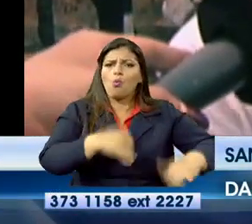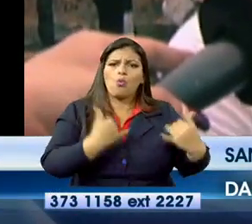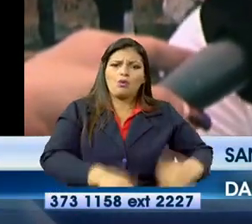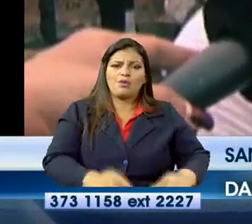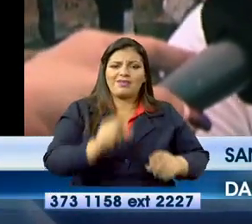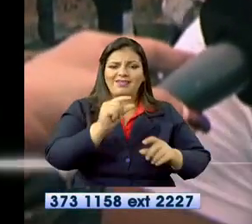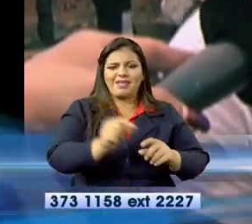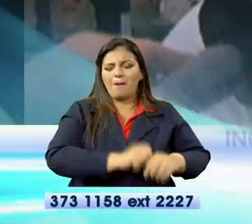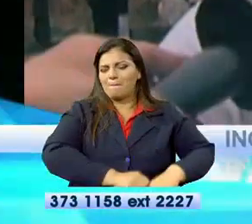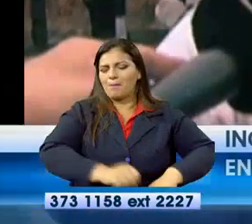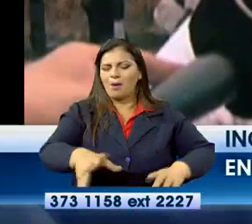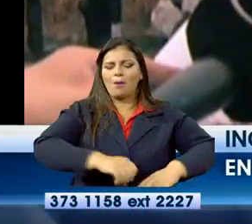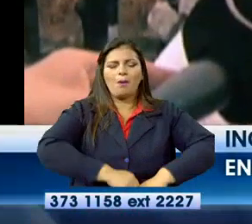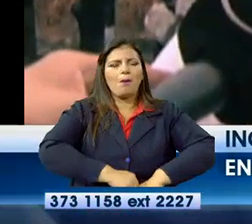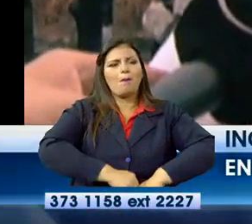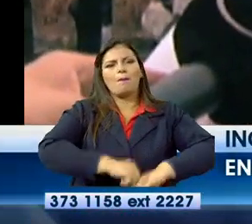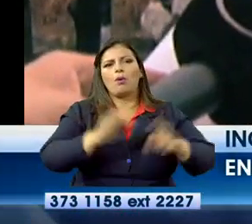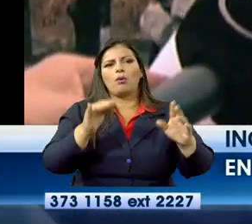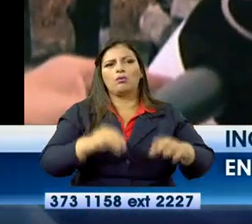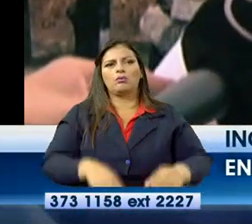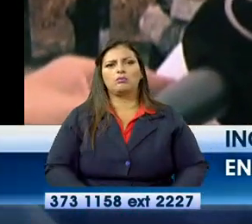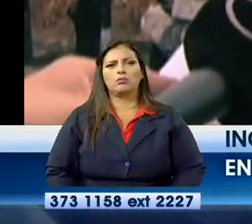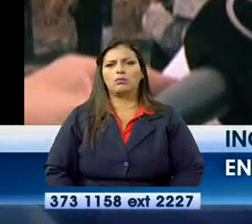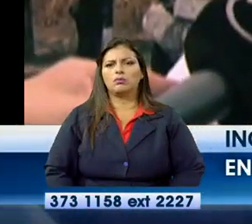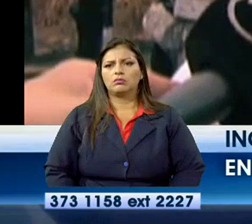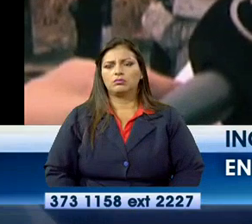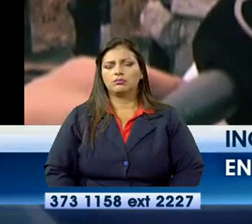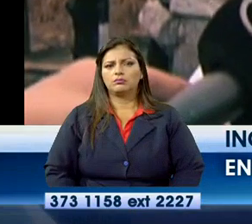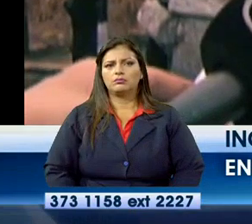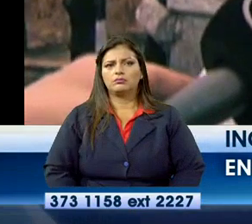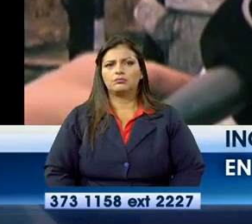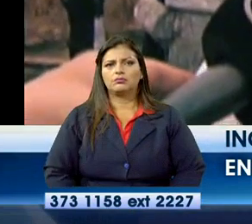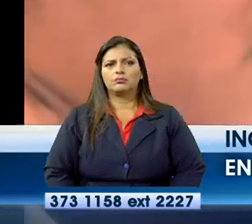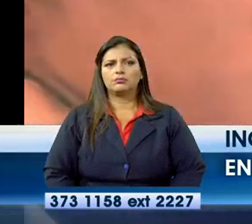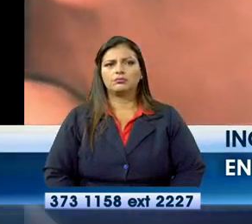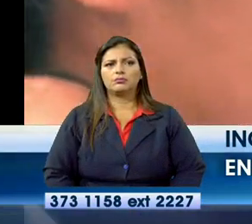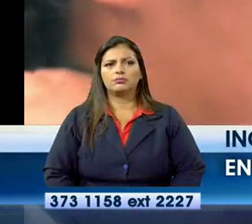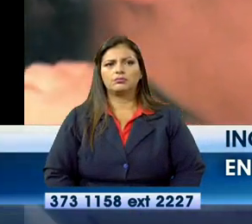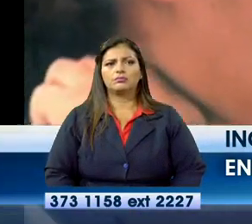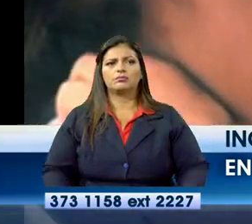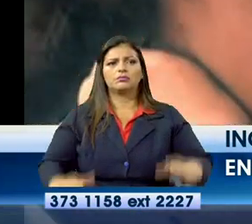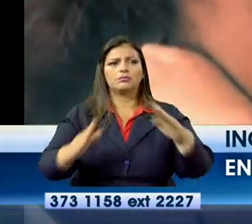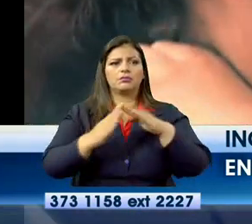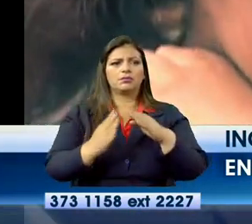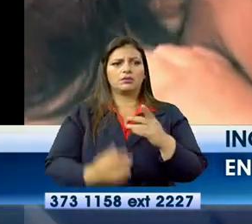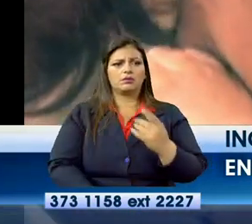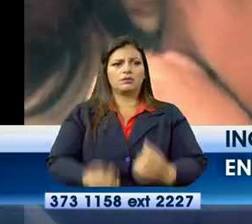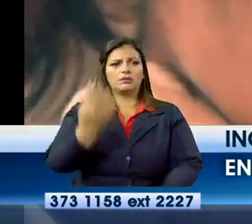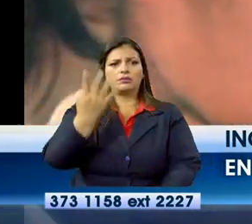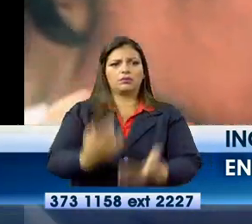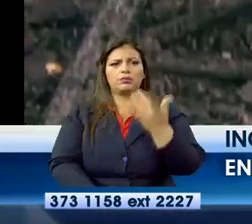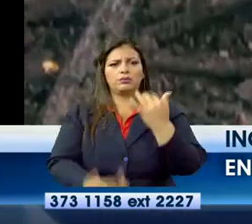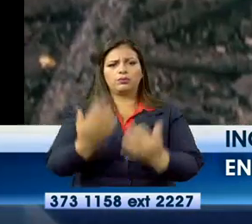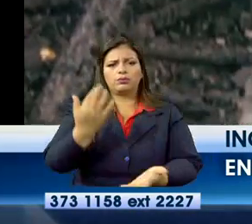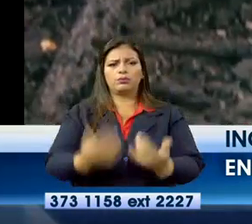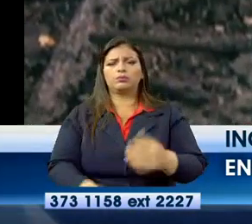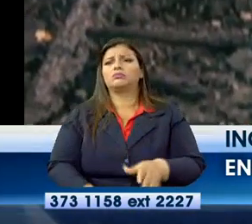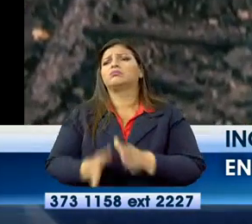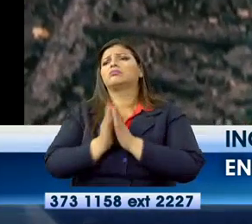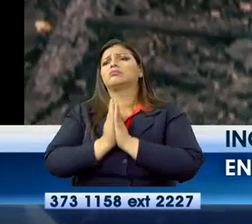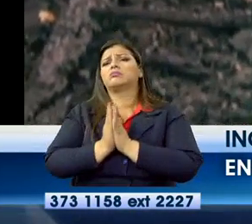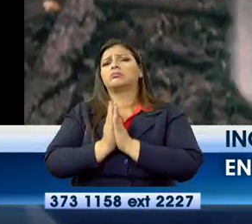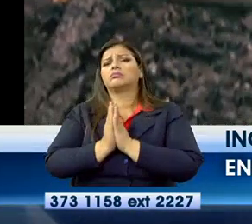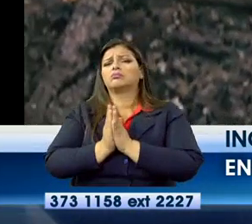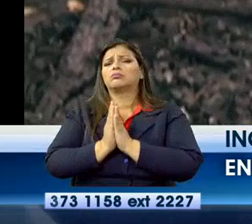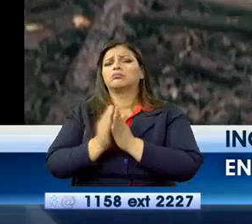así con esas cosas. Y ya cuando se dieron cuenta, ya el incendio ya estaba toda la casa. Las familias damnificadas piden ayuda para sus